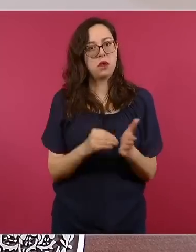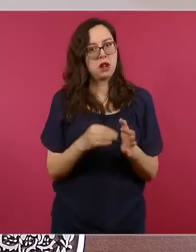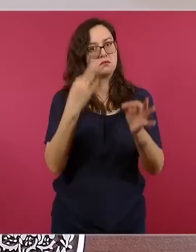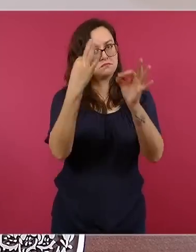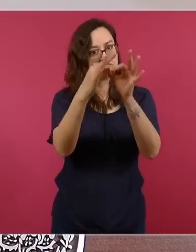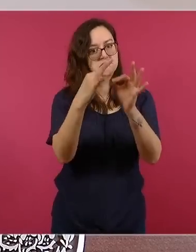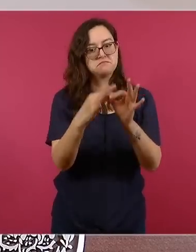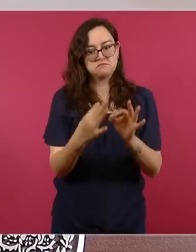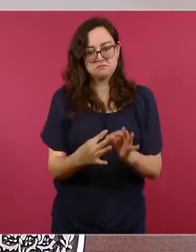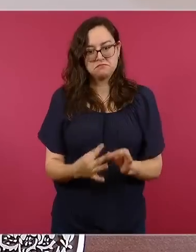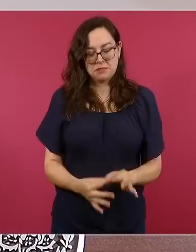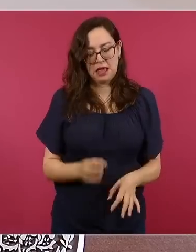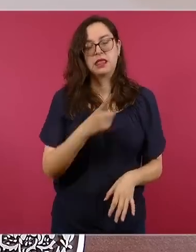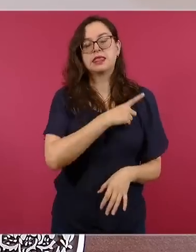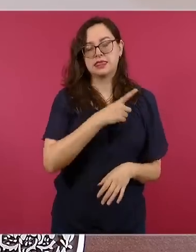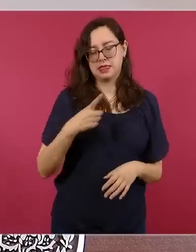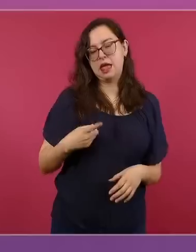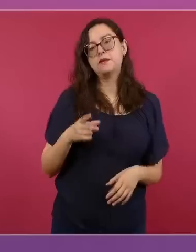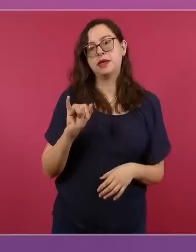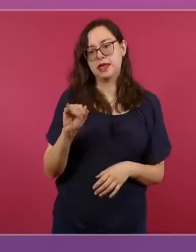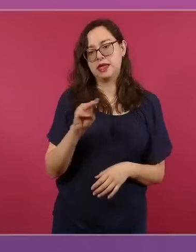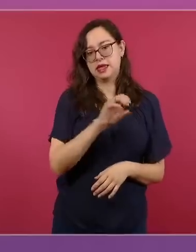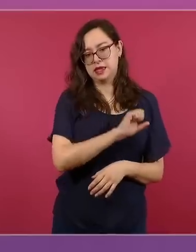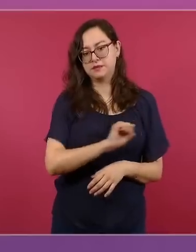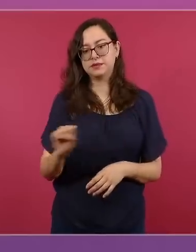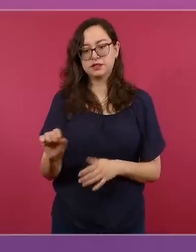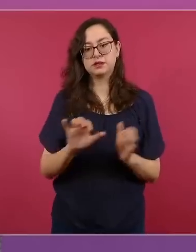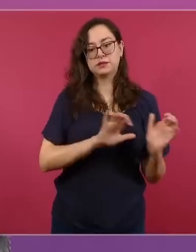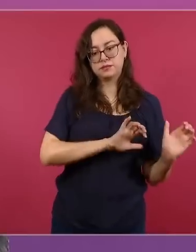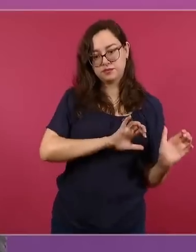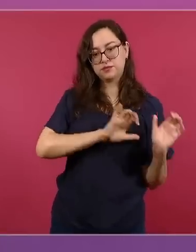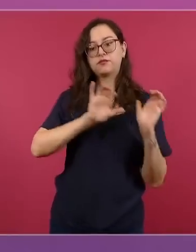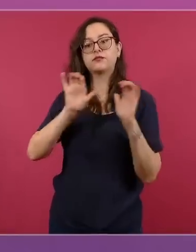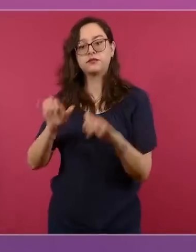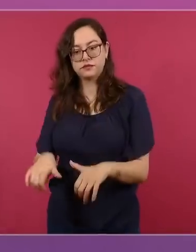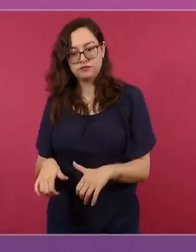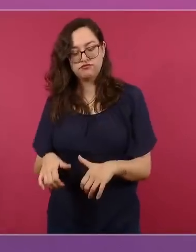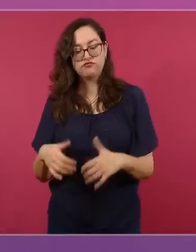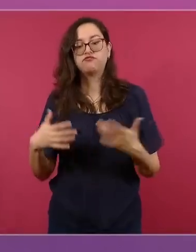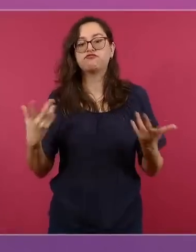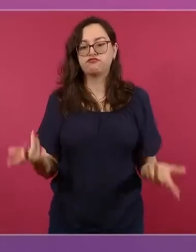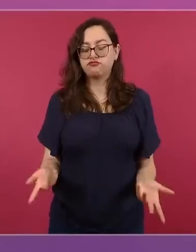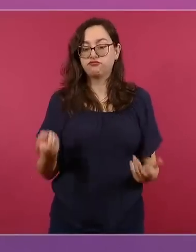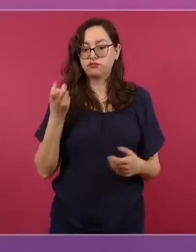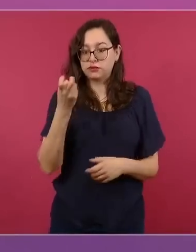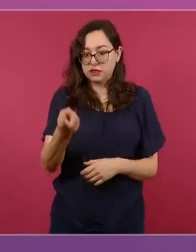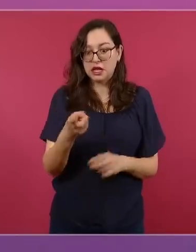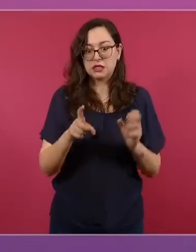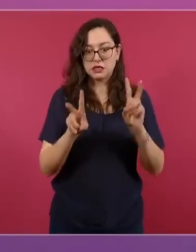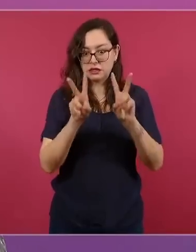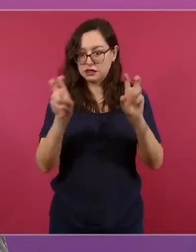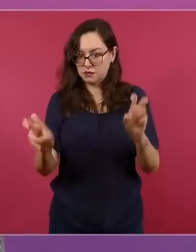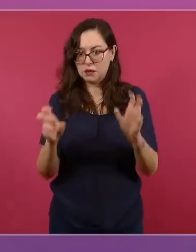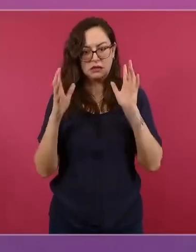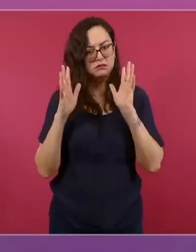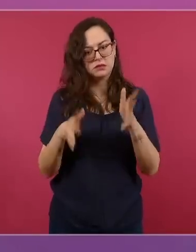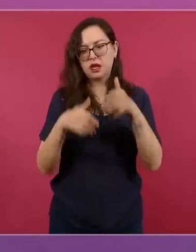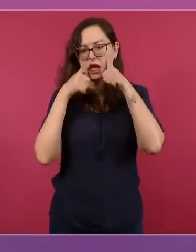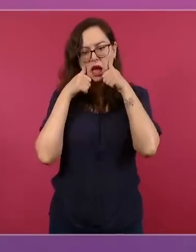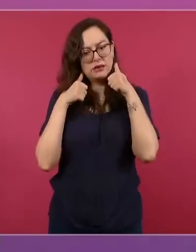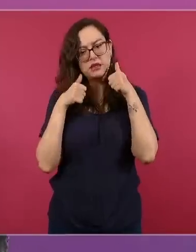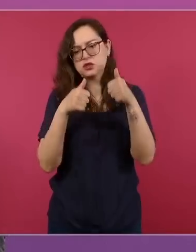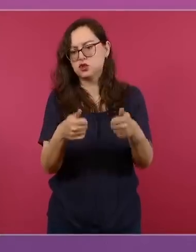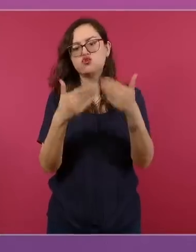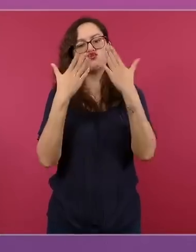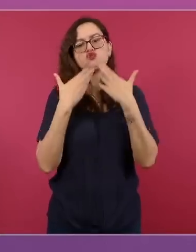trabajadores que habían sido de baja durante el mes de enero del 23, es decir, desde el año pasado ya había estado atendido para este grupo de